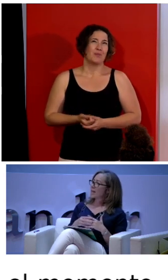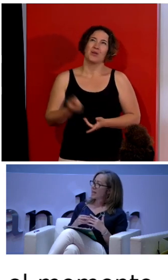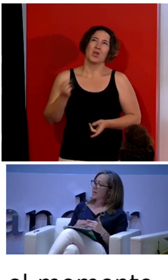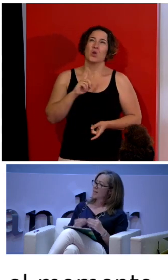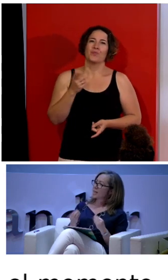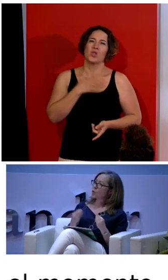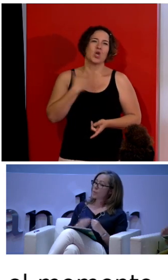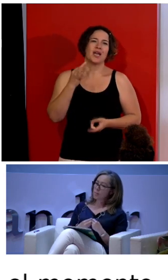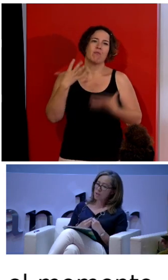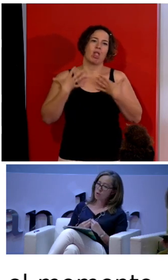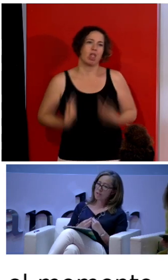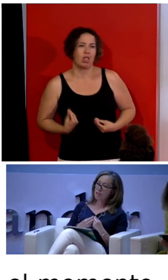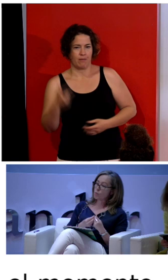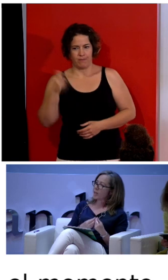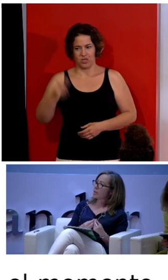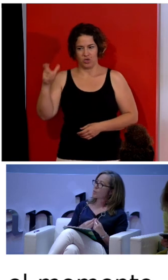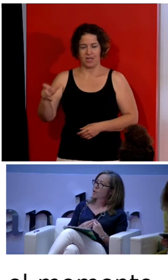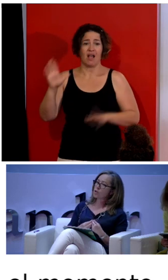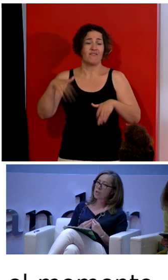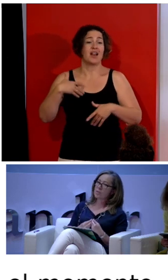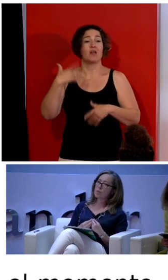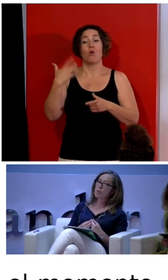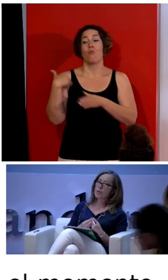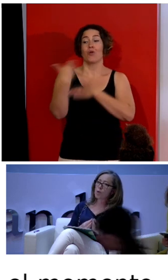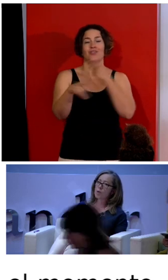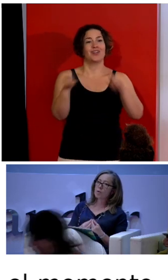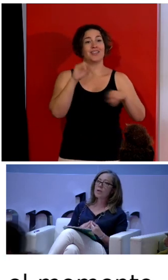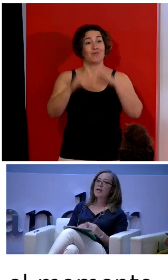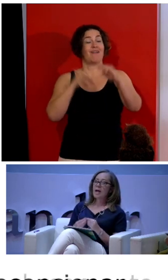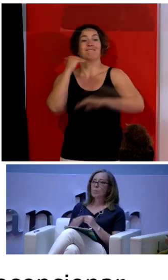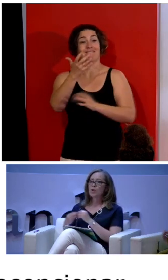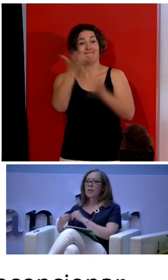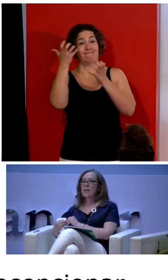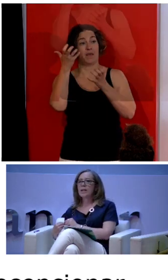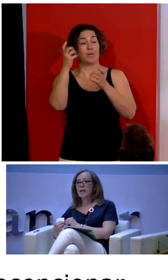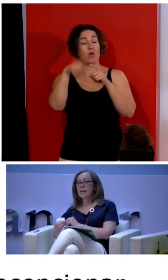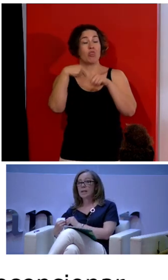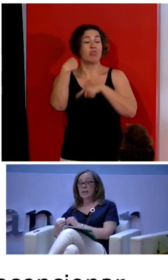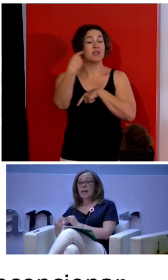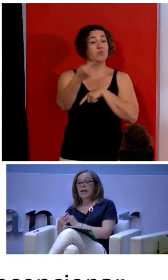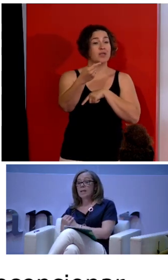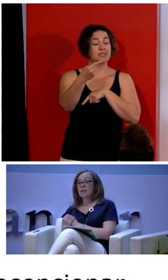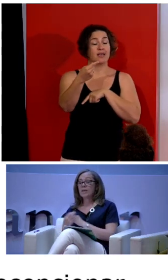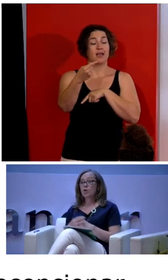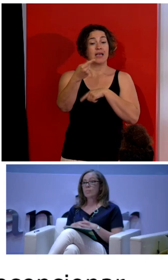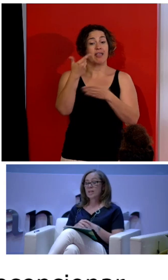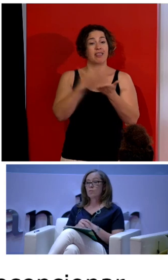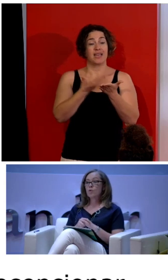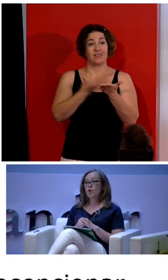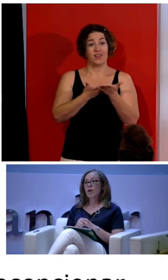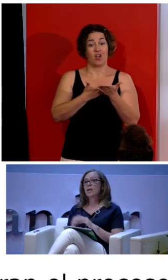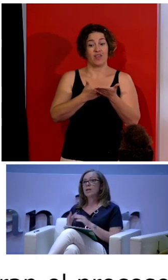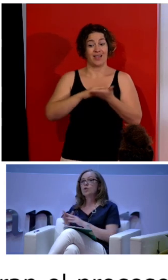sea, que no hubiera personas que superaran el proceso selectivo, pero luego, al aportar el certificado de